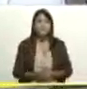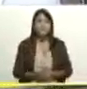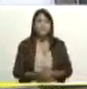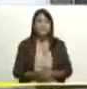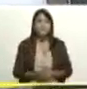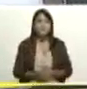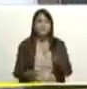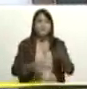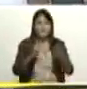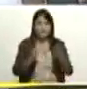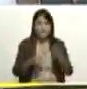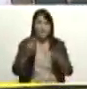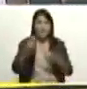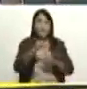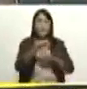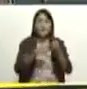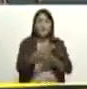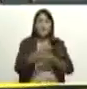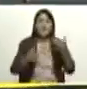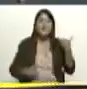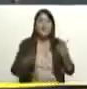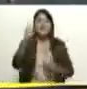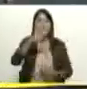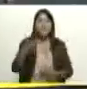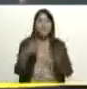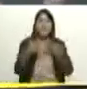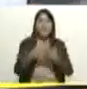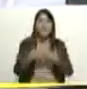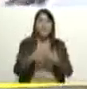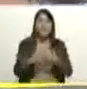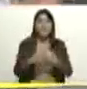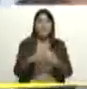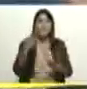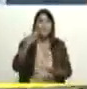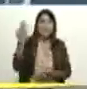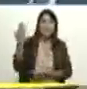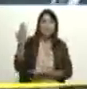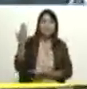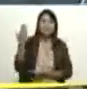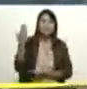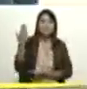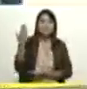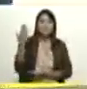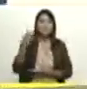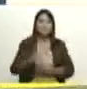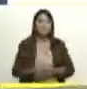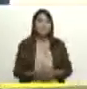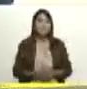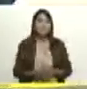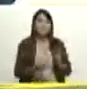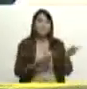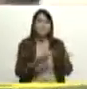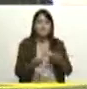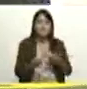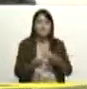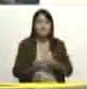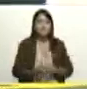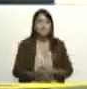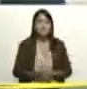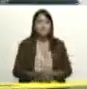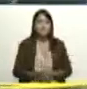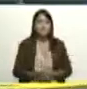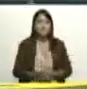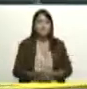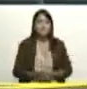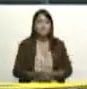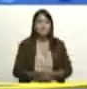igualmente el primer vicepresidente de Fedecámara, Felipe Tapasolo, bienvenido.